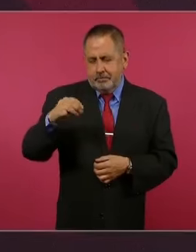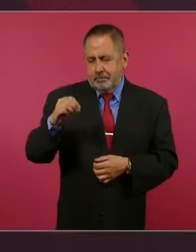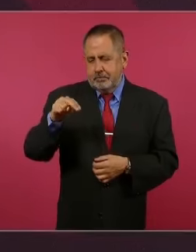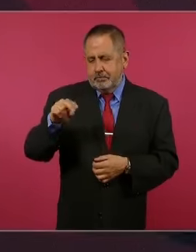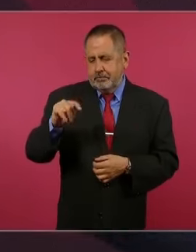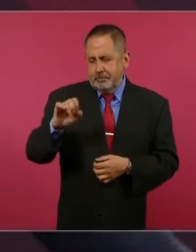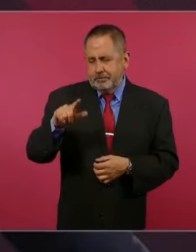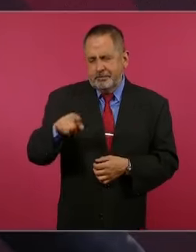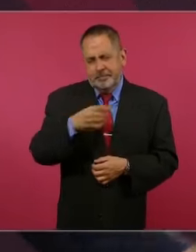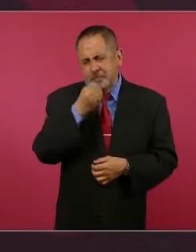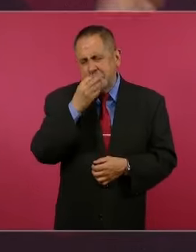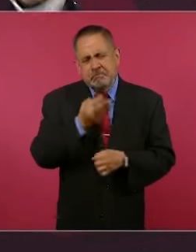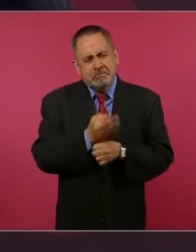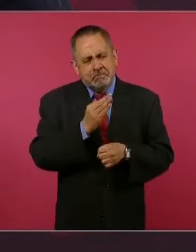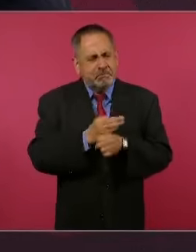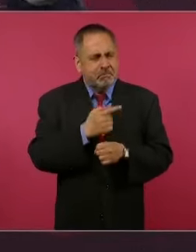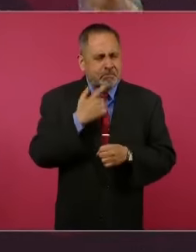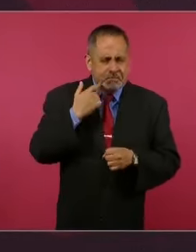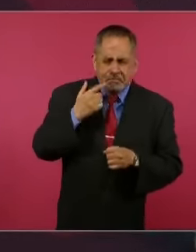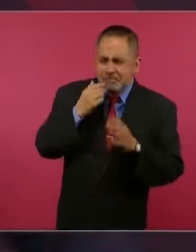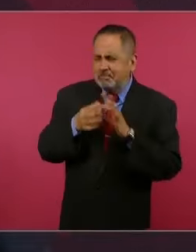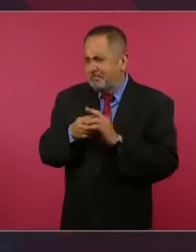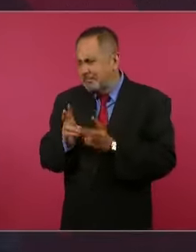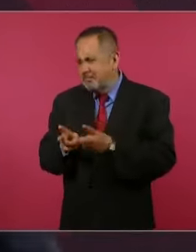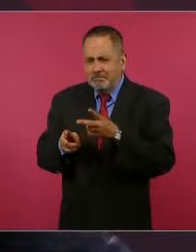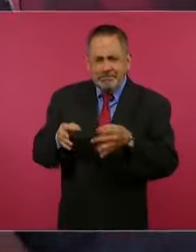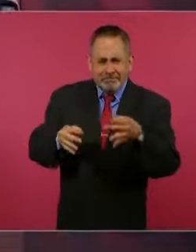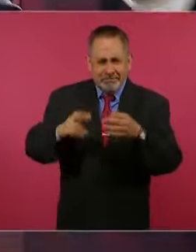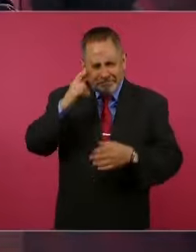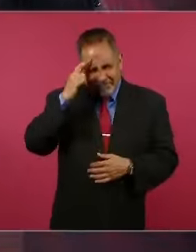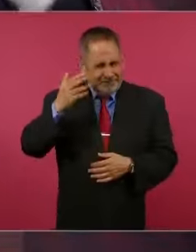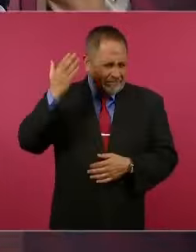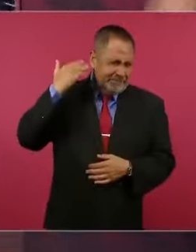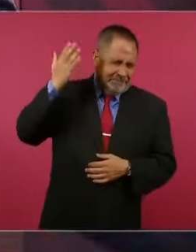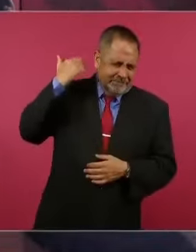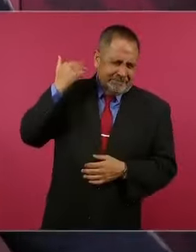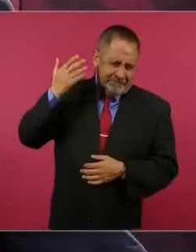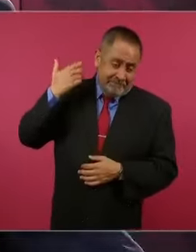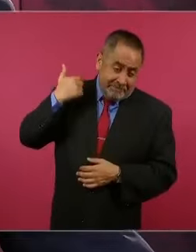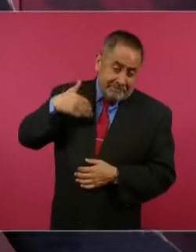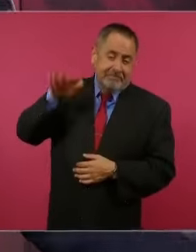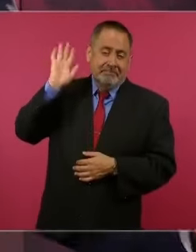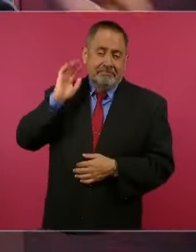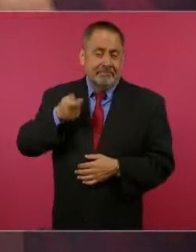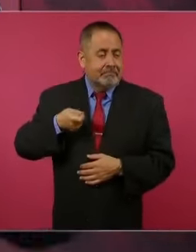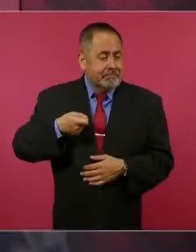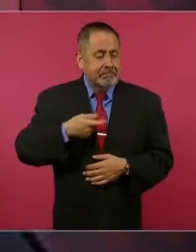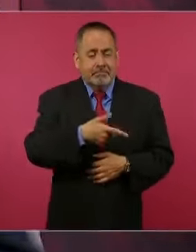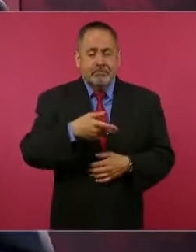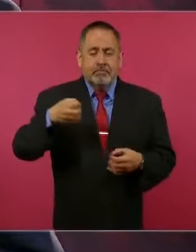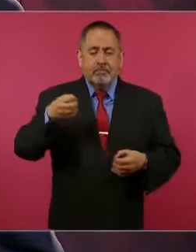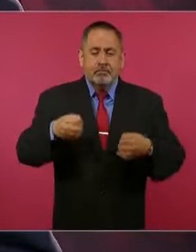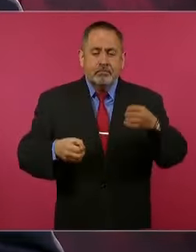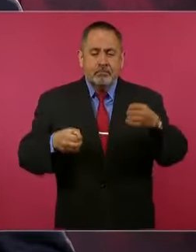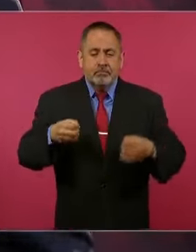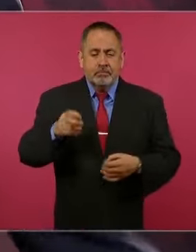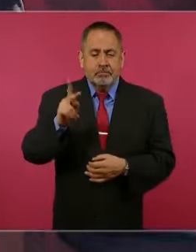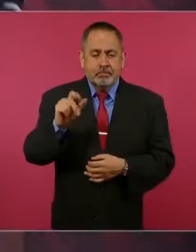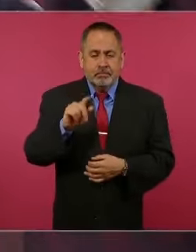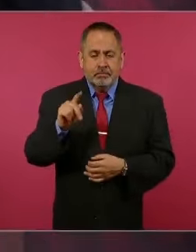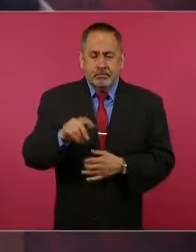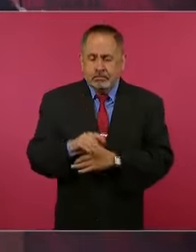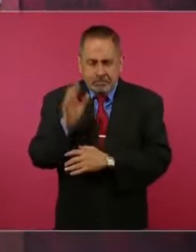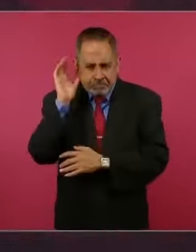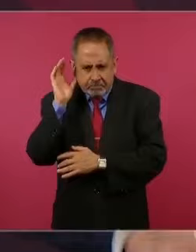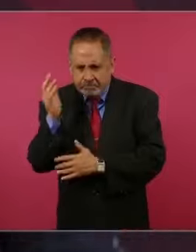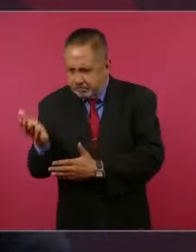para decidir con los pleitos se acuerdan de los jueces de antes que escuchaban a una parte